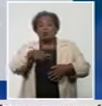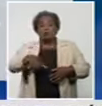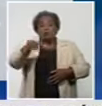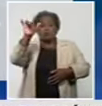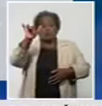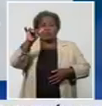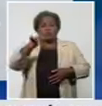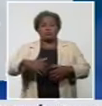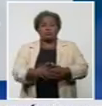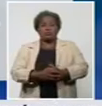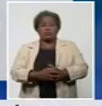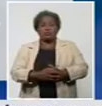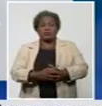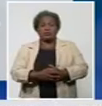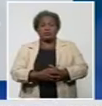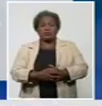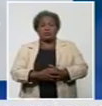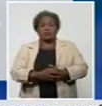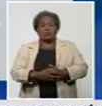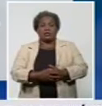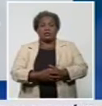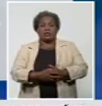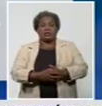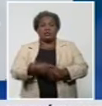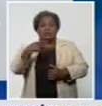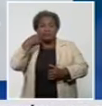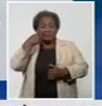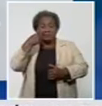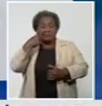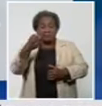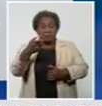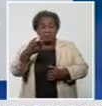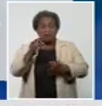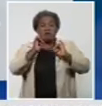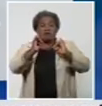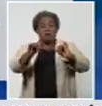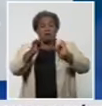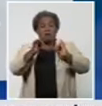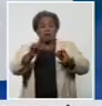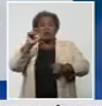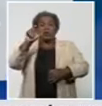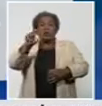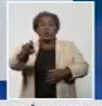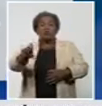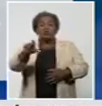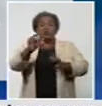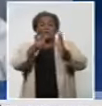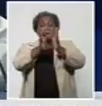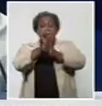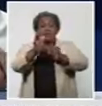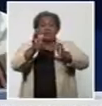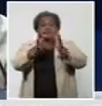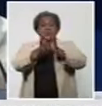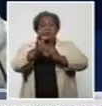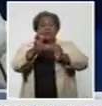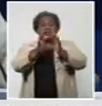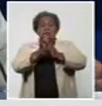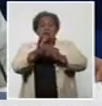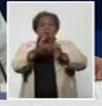Boyeros. Como ustedes ven y como hemos ido informando en los últimos días, una